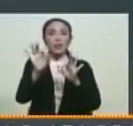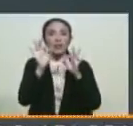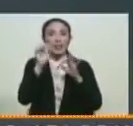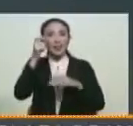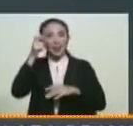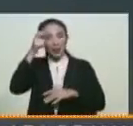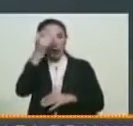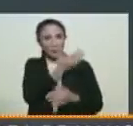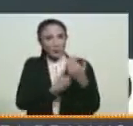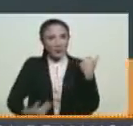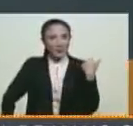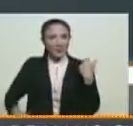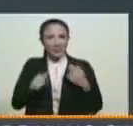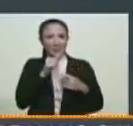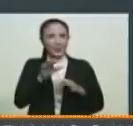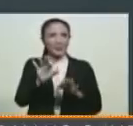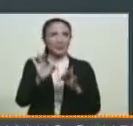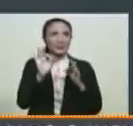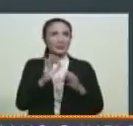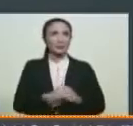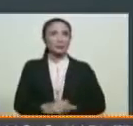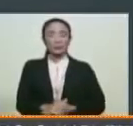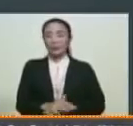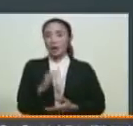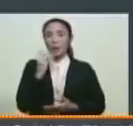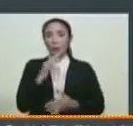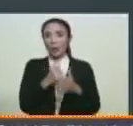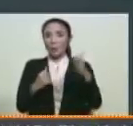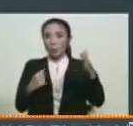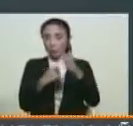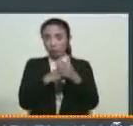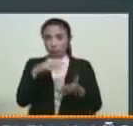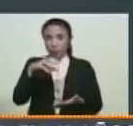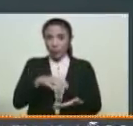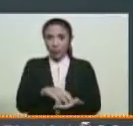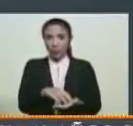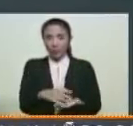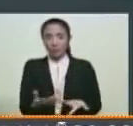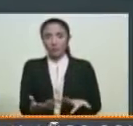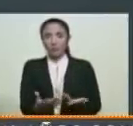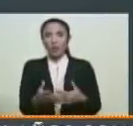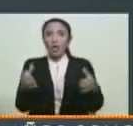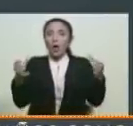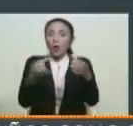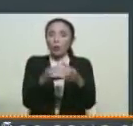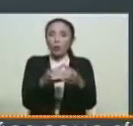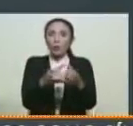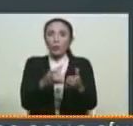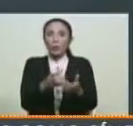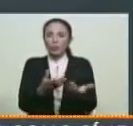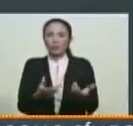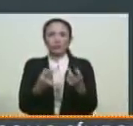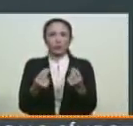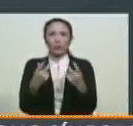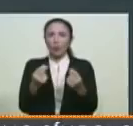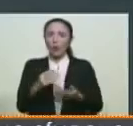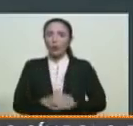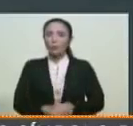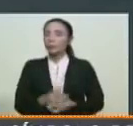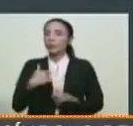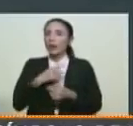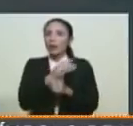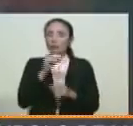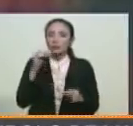elige? ¿Un golpe de Estado? ¿Un grupo de complotados dando un golpe de Estado y un día se